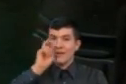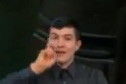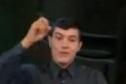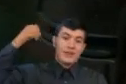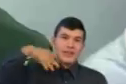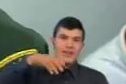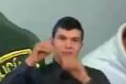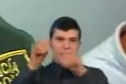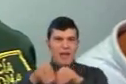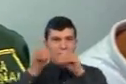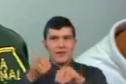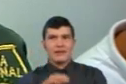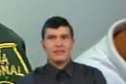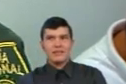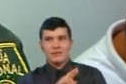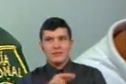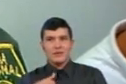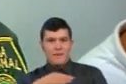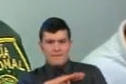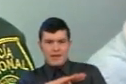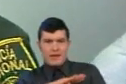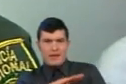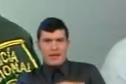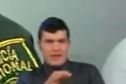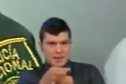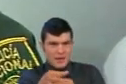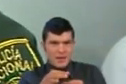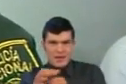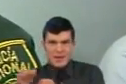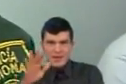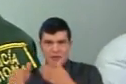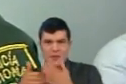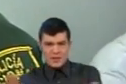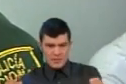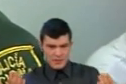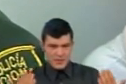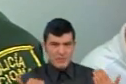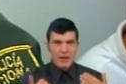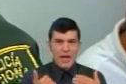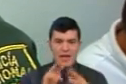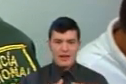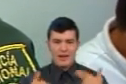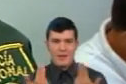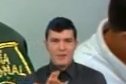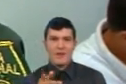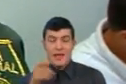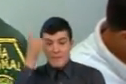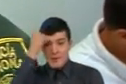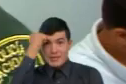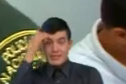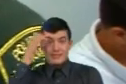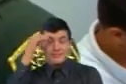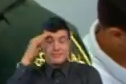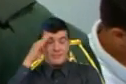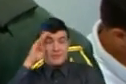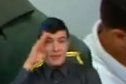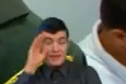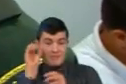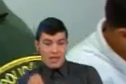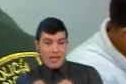de convocar a los señores alcaldes de los municipios, a los inspectores. Esa es una de las primeras autoridades pues, que tiene el municipio y que van a tener